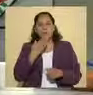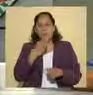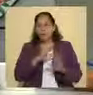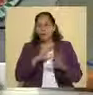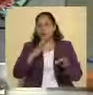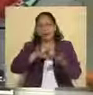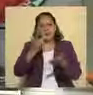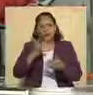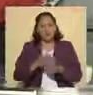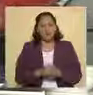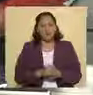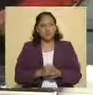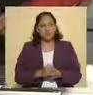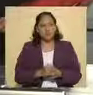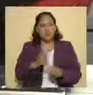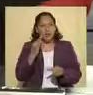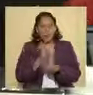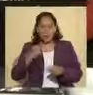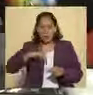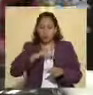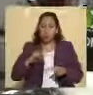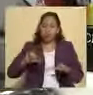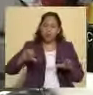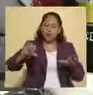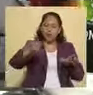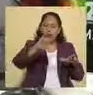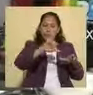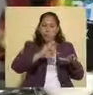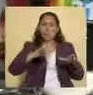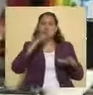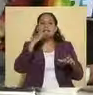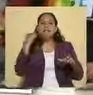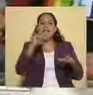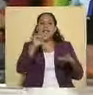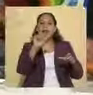gracias acá vamos a agregarle nuestro adobo